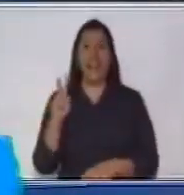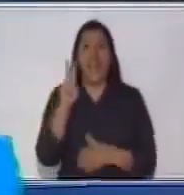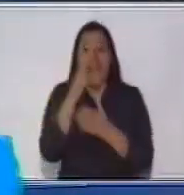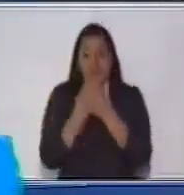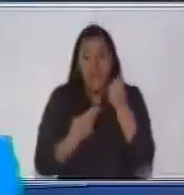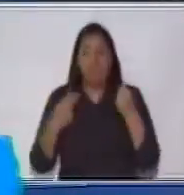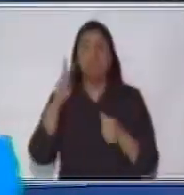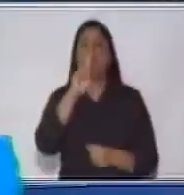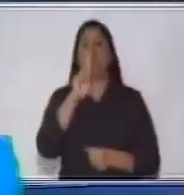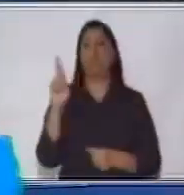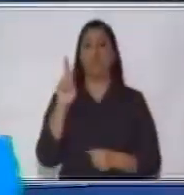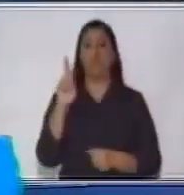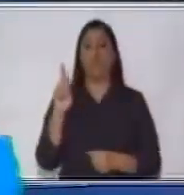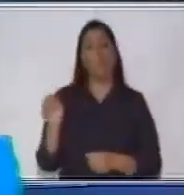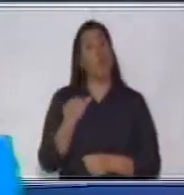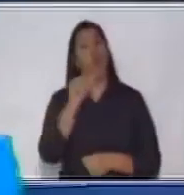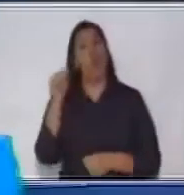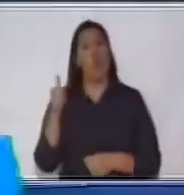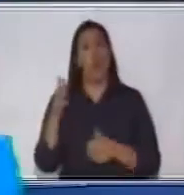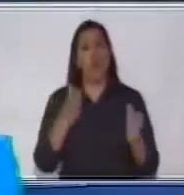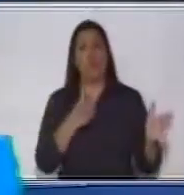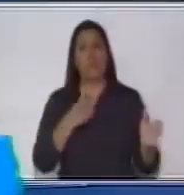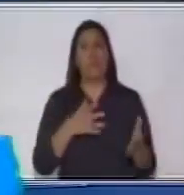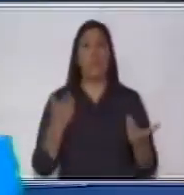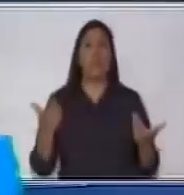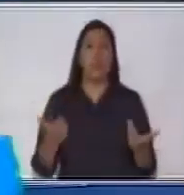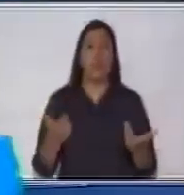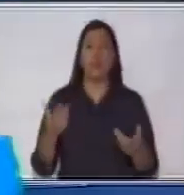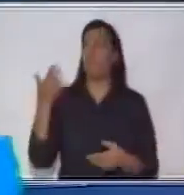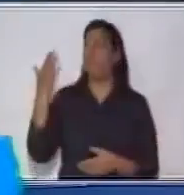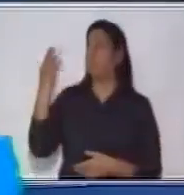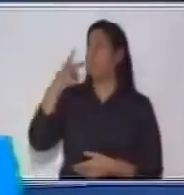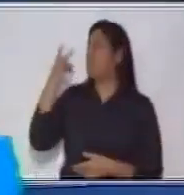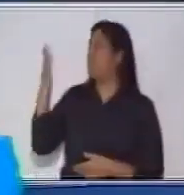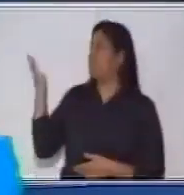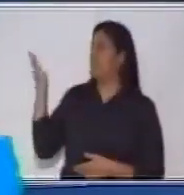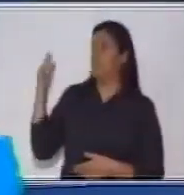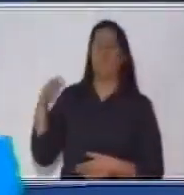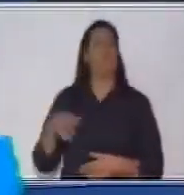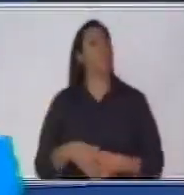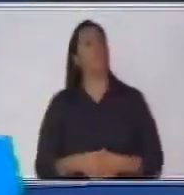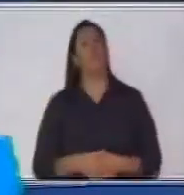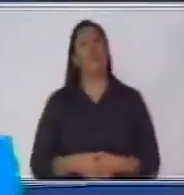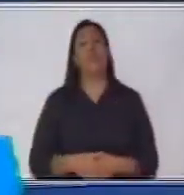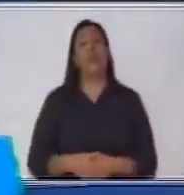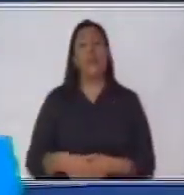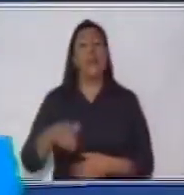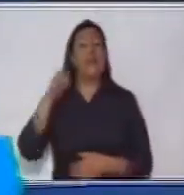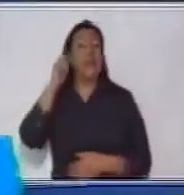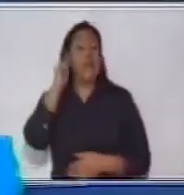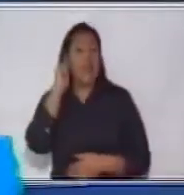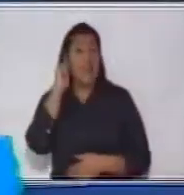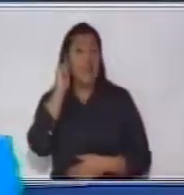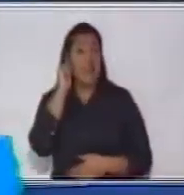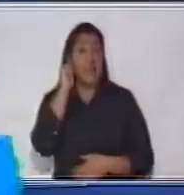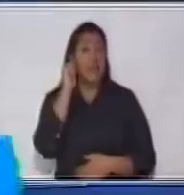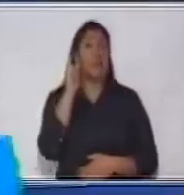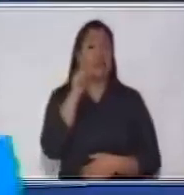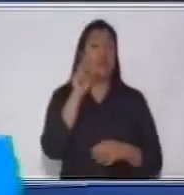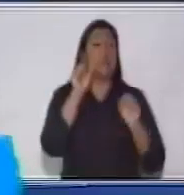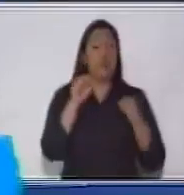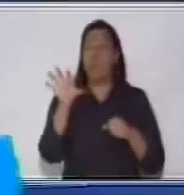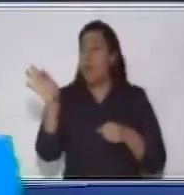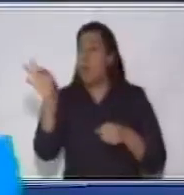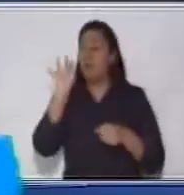unidas, el fonema j, que solo se puede combinar si es un dígrafo con la